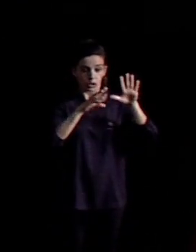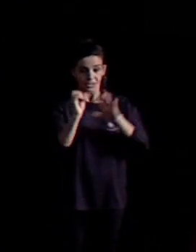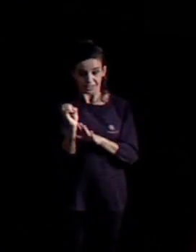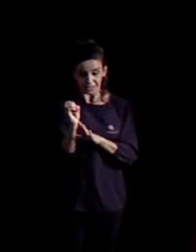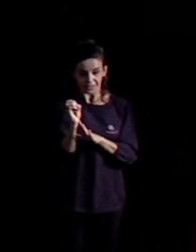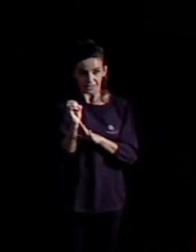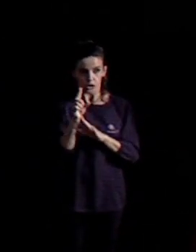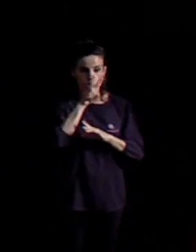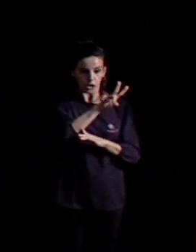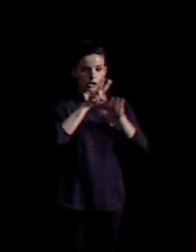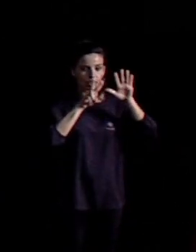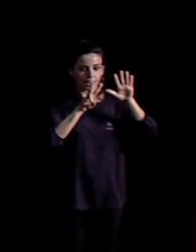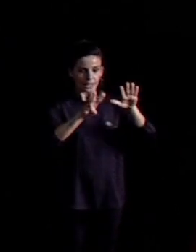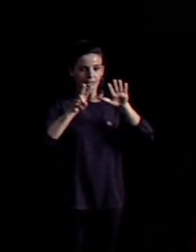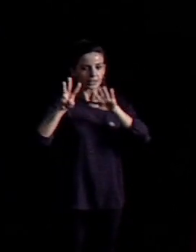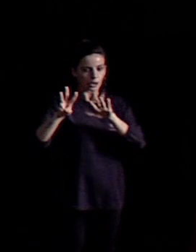278 casos.